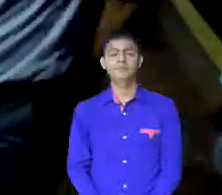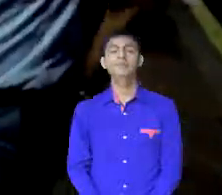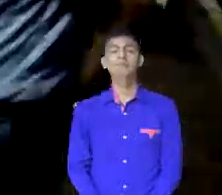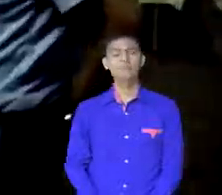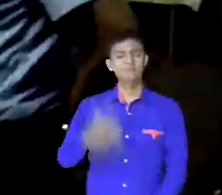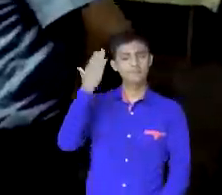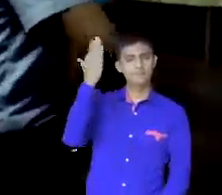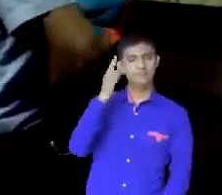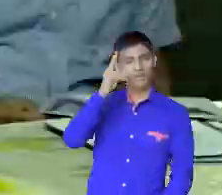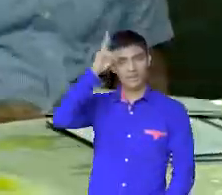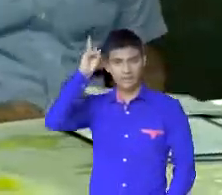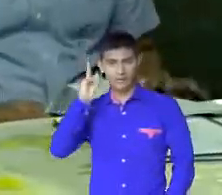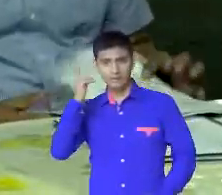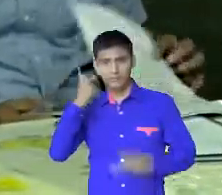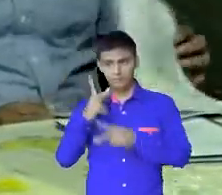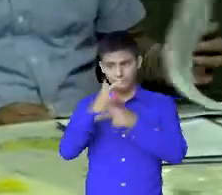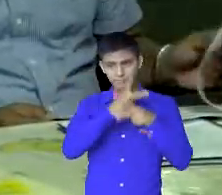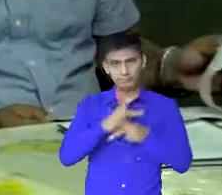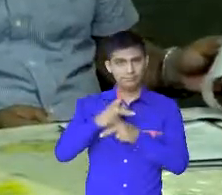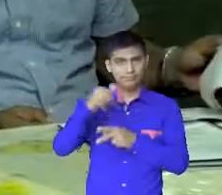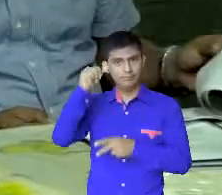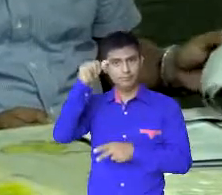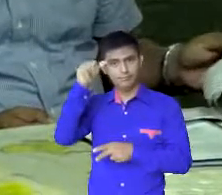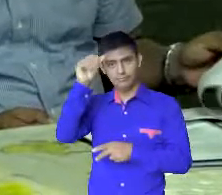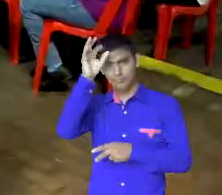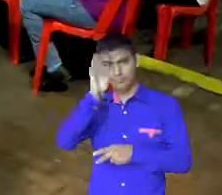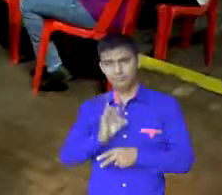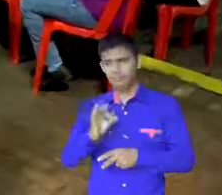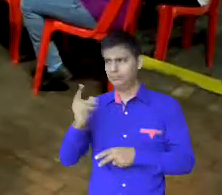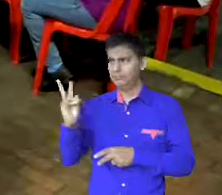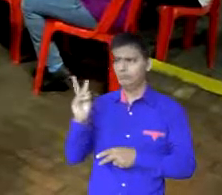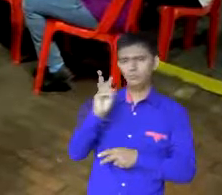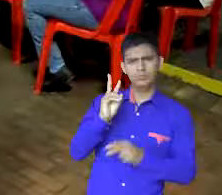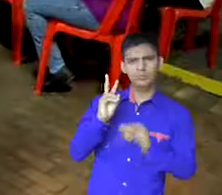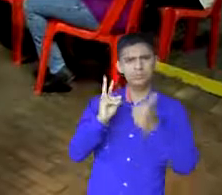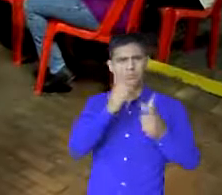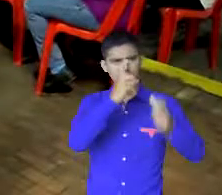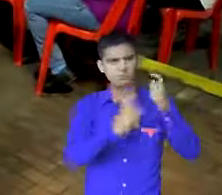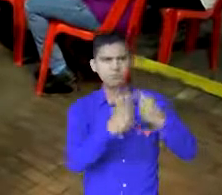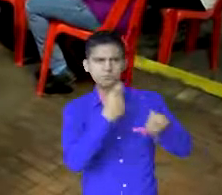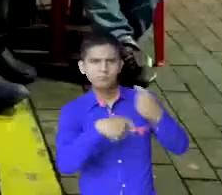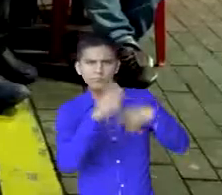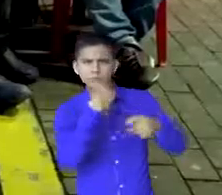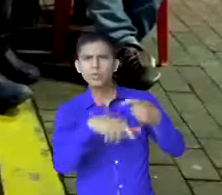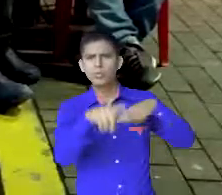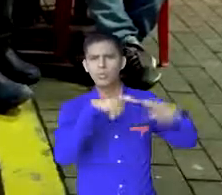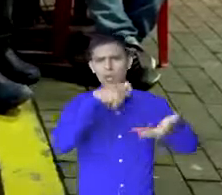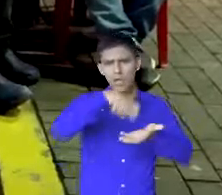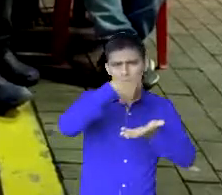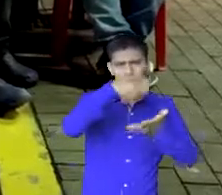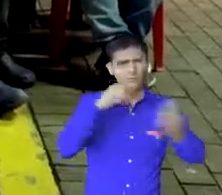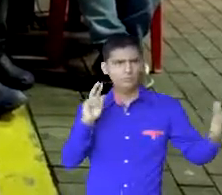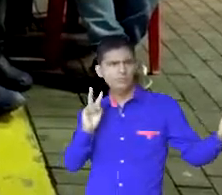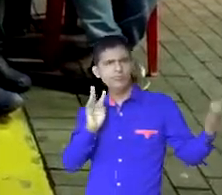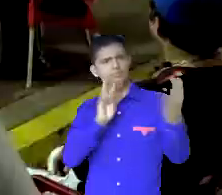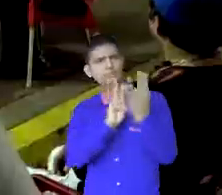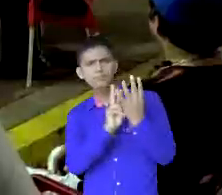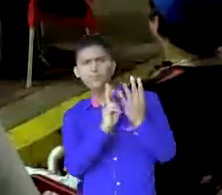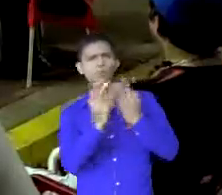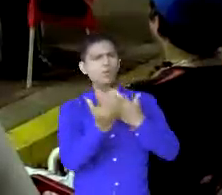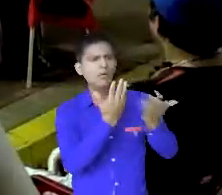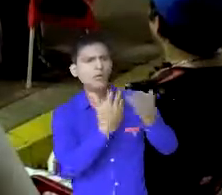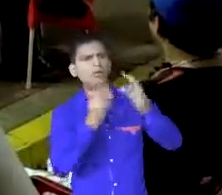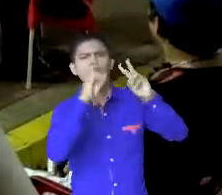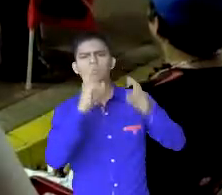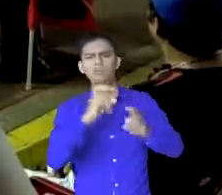El alcalde Vinicio Vega y el concejal Abraham Freire se reunieron con los comerciantes del centro gastronómico para revisar el canon de